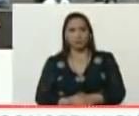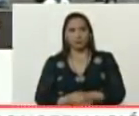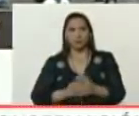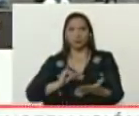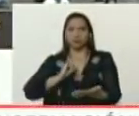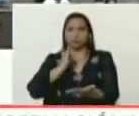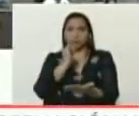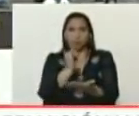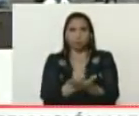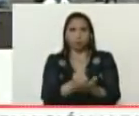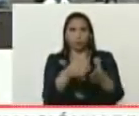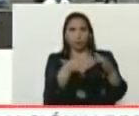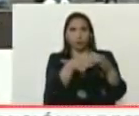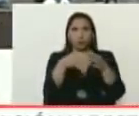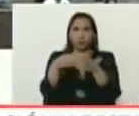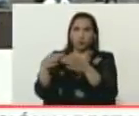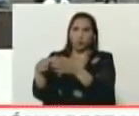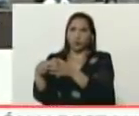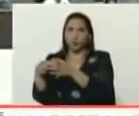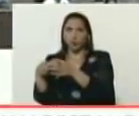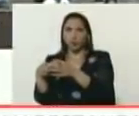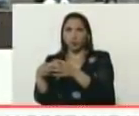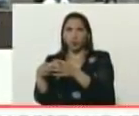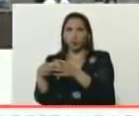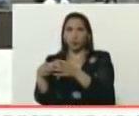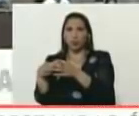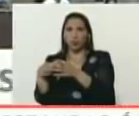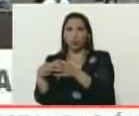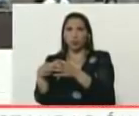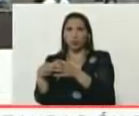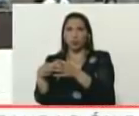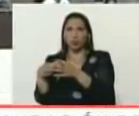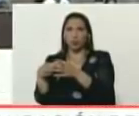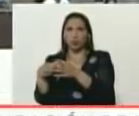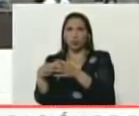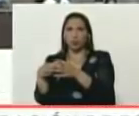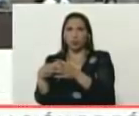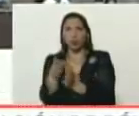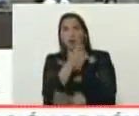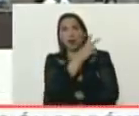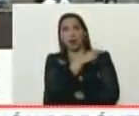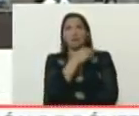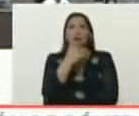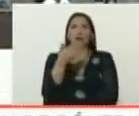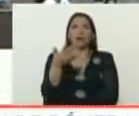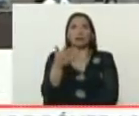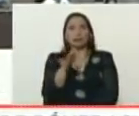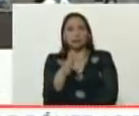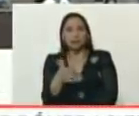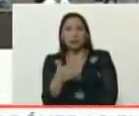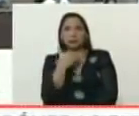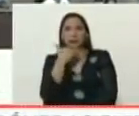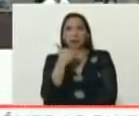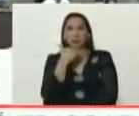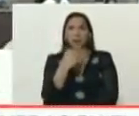identificadas, organizadas y con un jefe o jefa, casi siempre jefa.